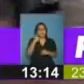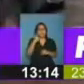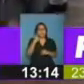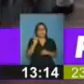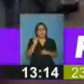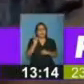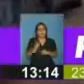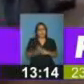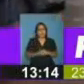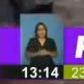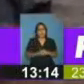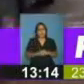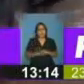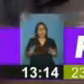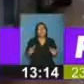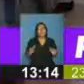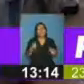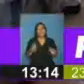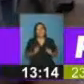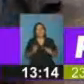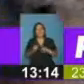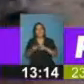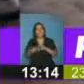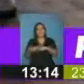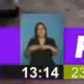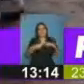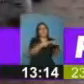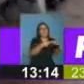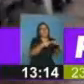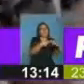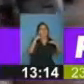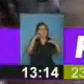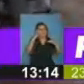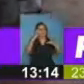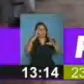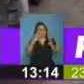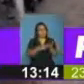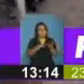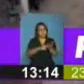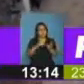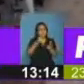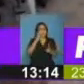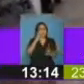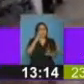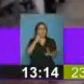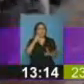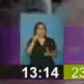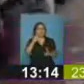de la llegada de este combustible, gasoil Ultra, reitero que es el más económico en lo que es la firma YPF.